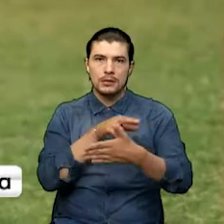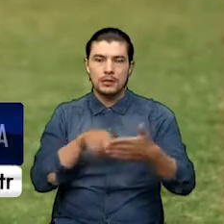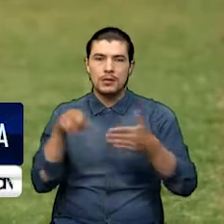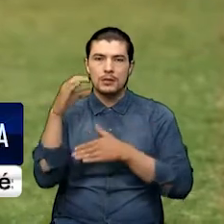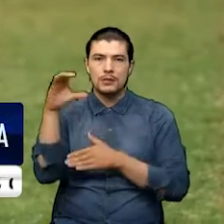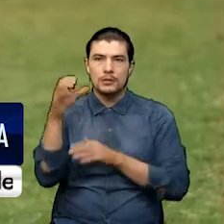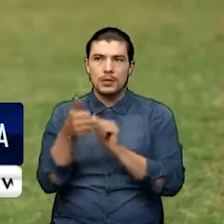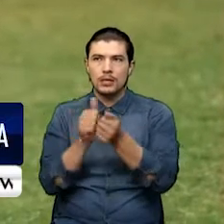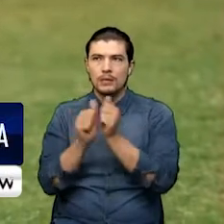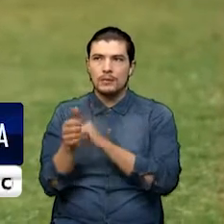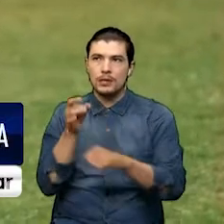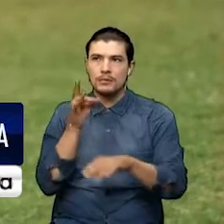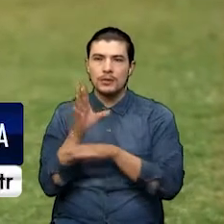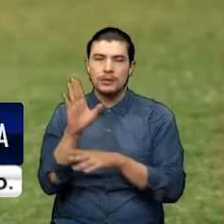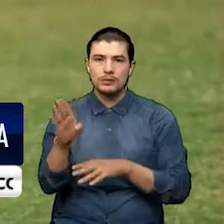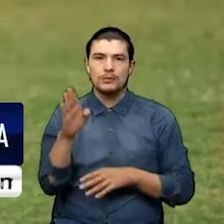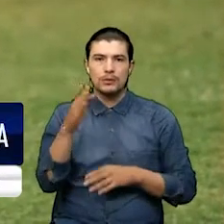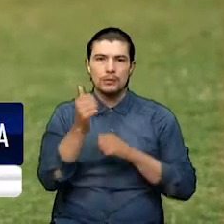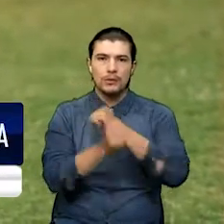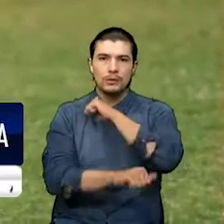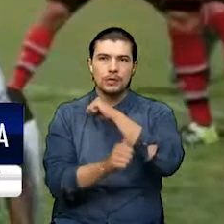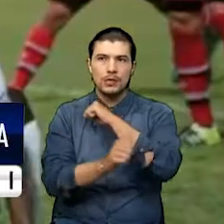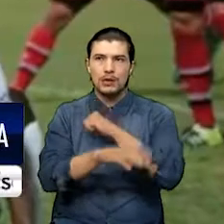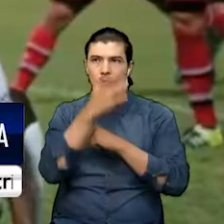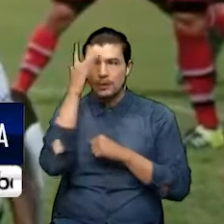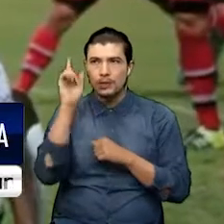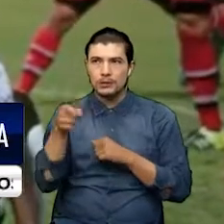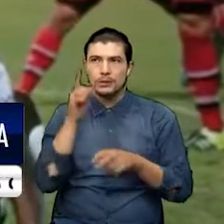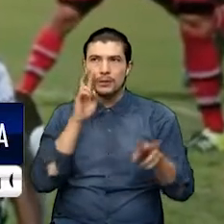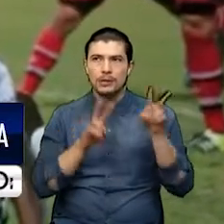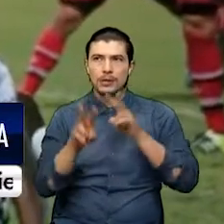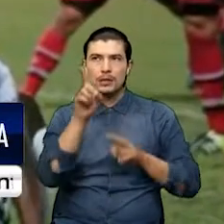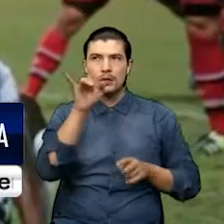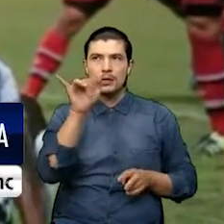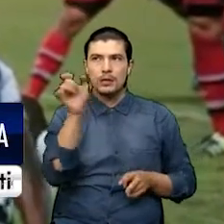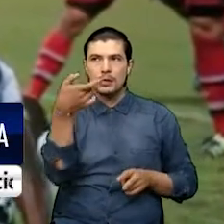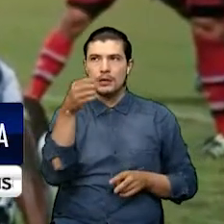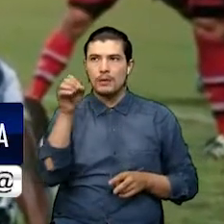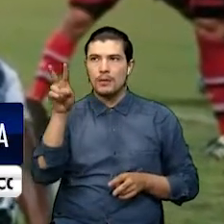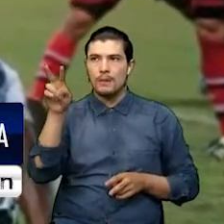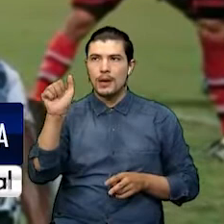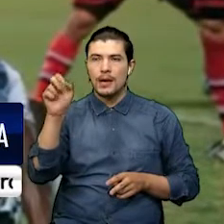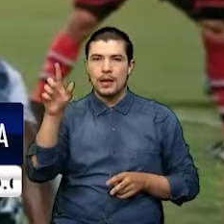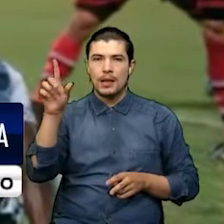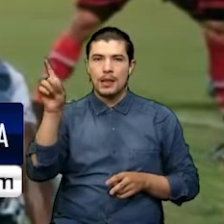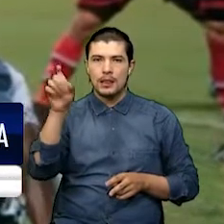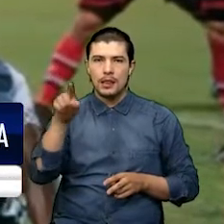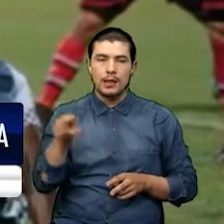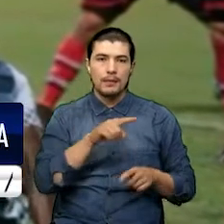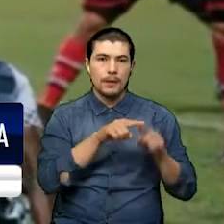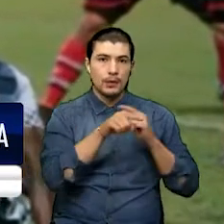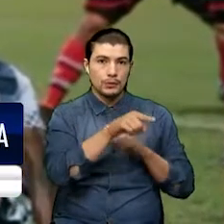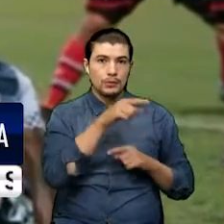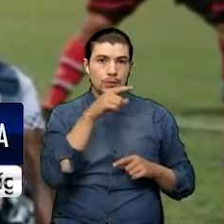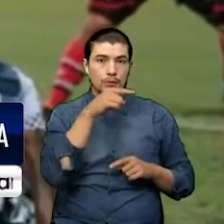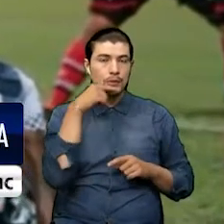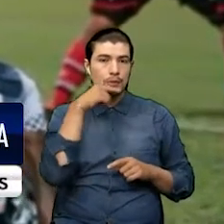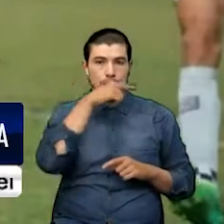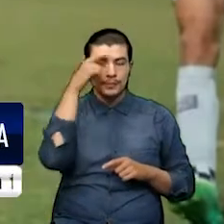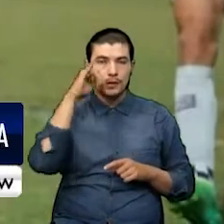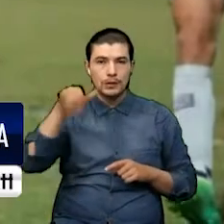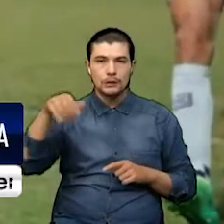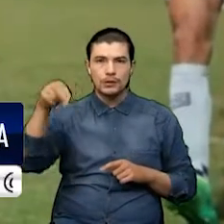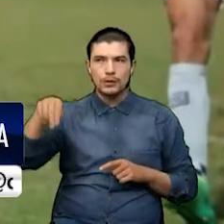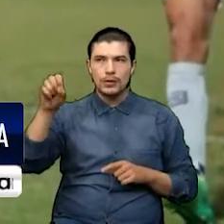ante boyacá chicó por la visita marcaron diego valdés y denis mena mientras que en los rojinegros anotaron jonathan